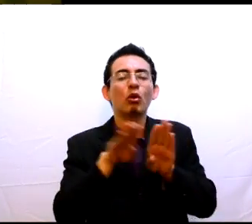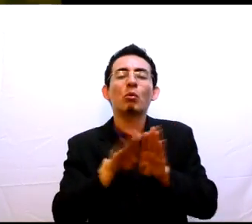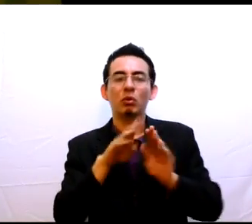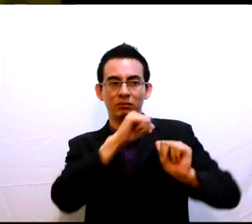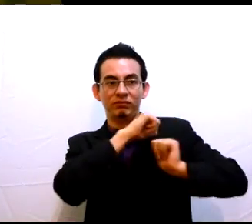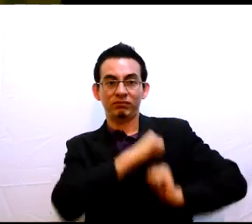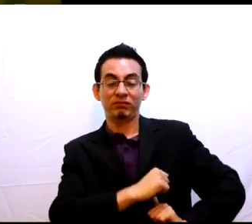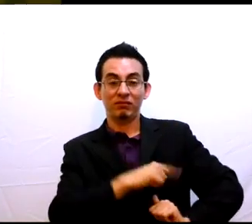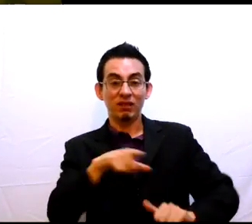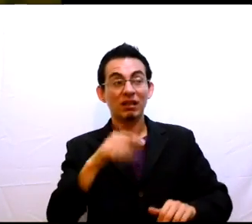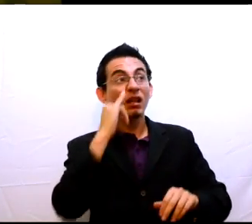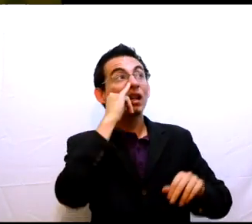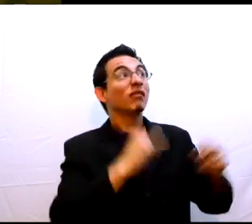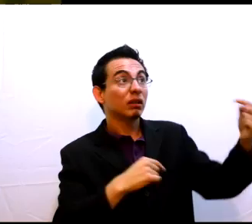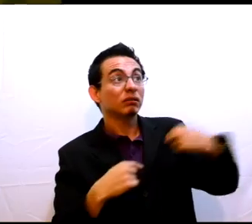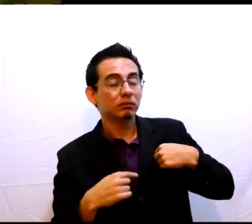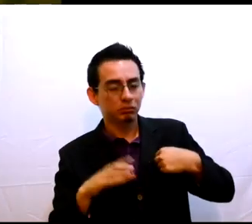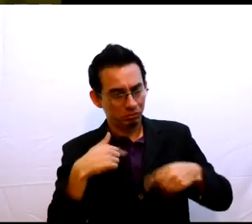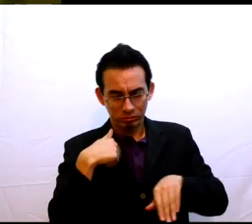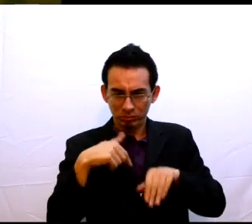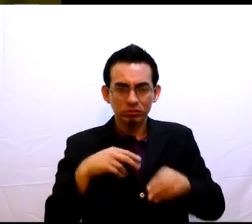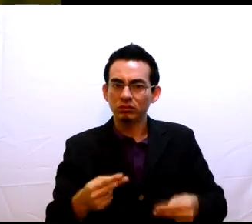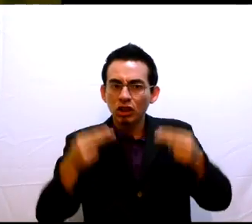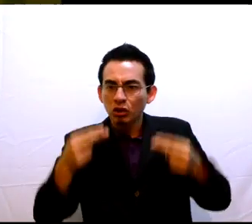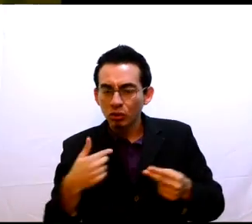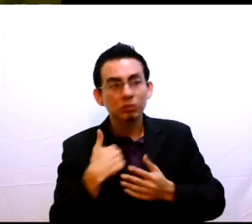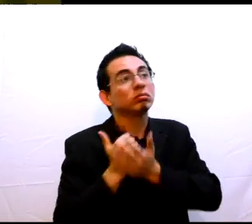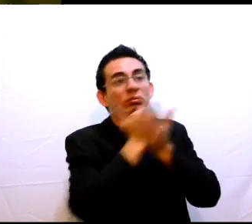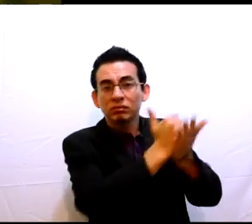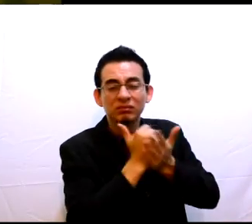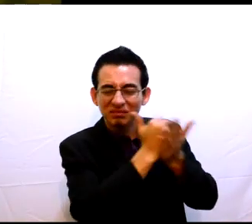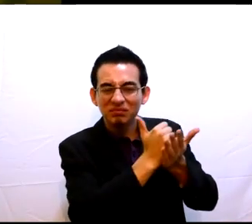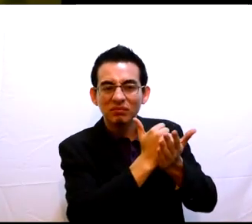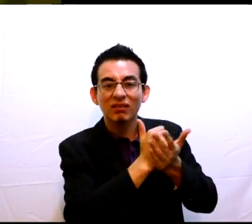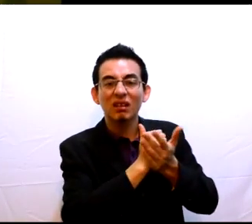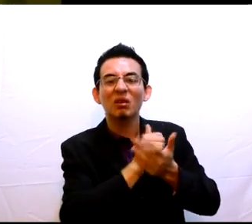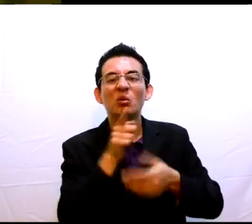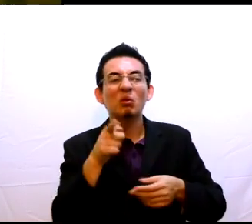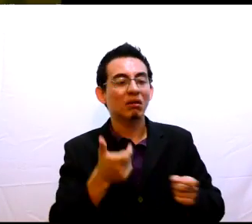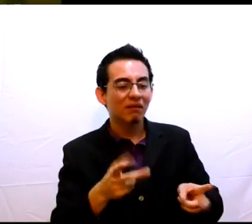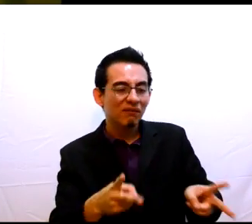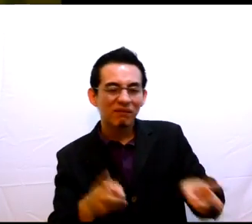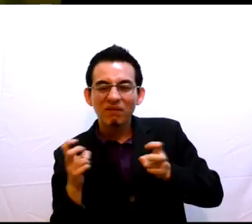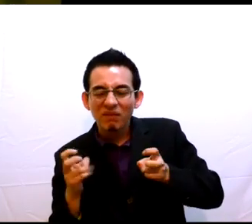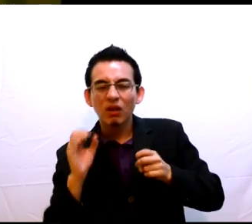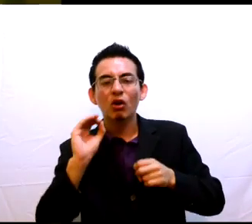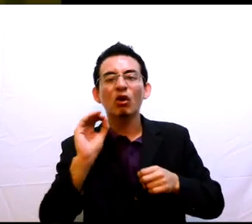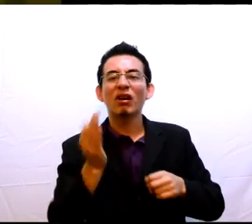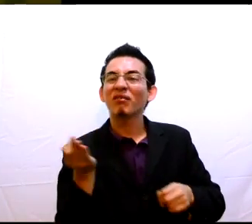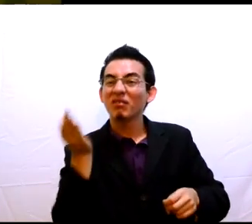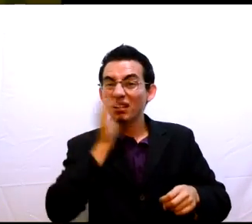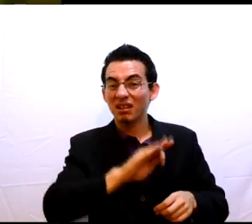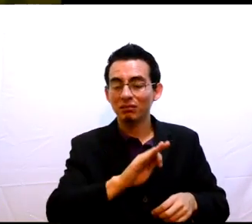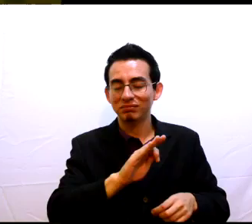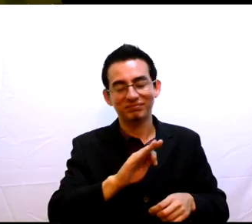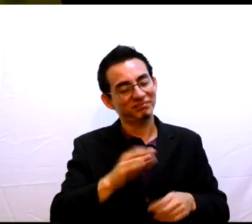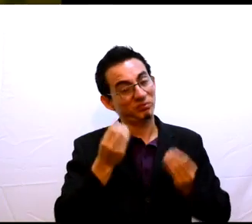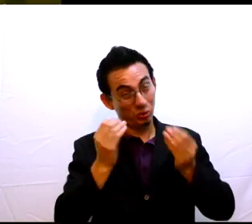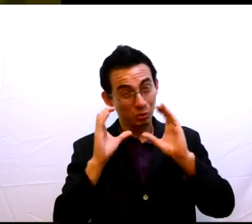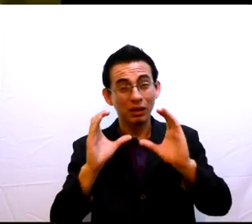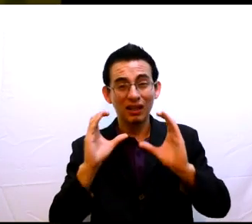bienes de otros sean fiel eso es lo que nos está enseñando pero está la cosa